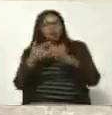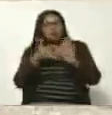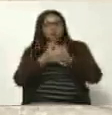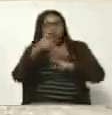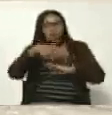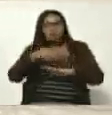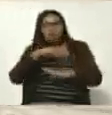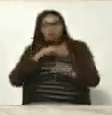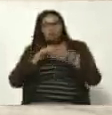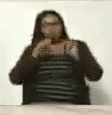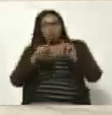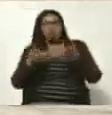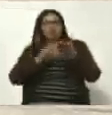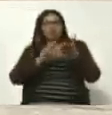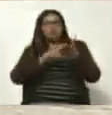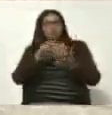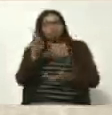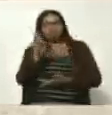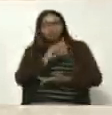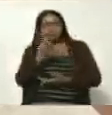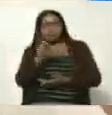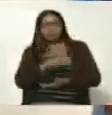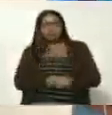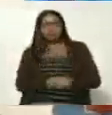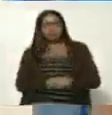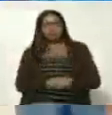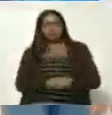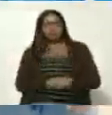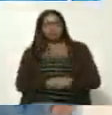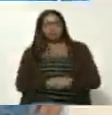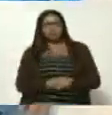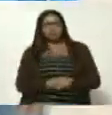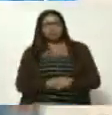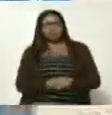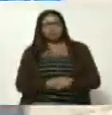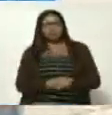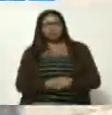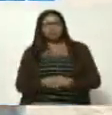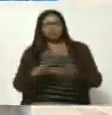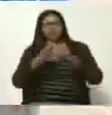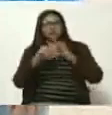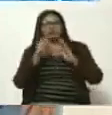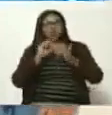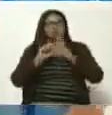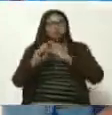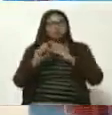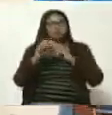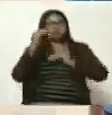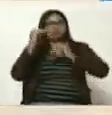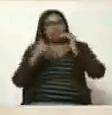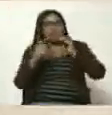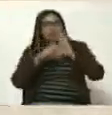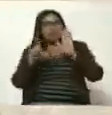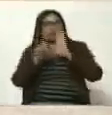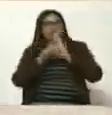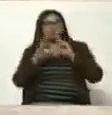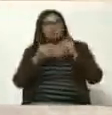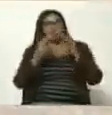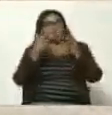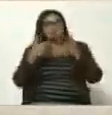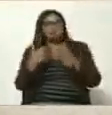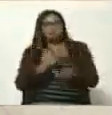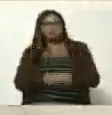no puede seguir sucediendo. La corrupción, la deslealtad desde el punto de vista